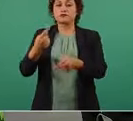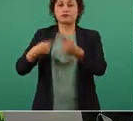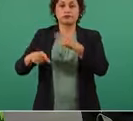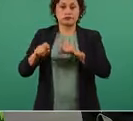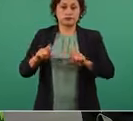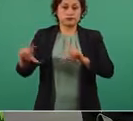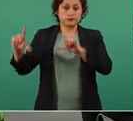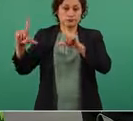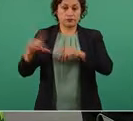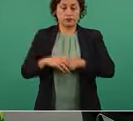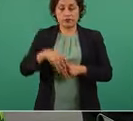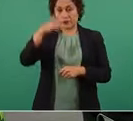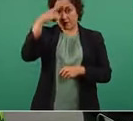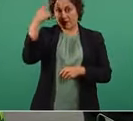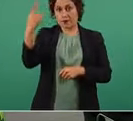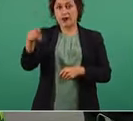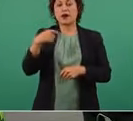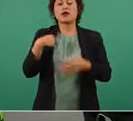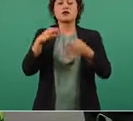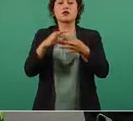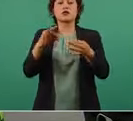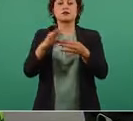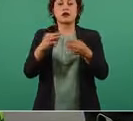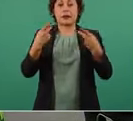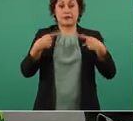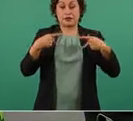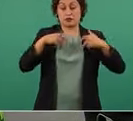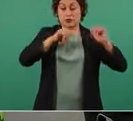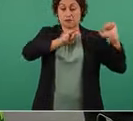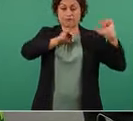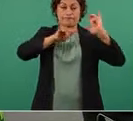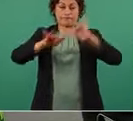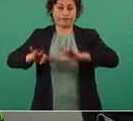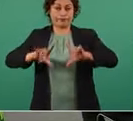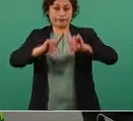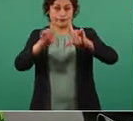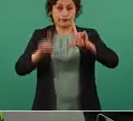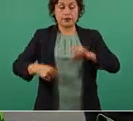poder explicar todo este efectivo desplegado de